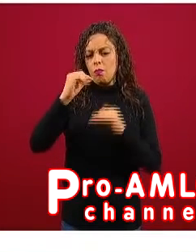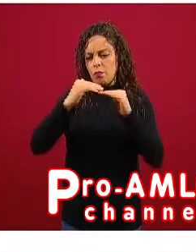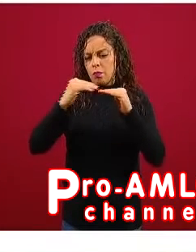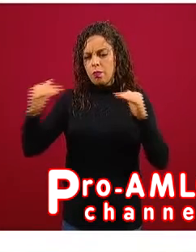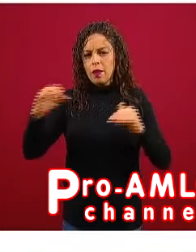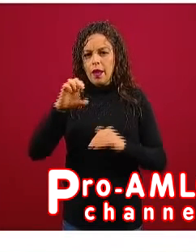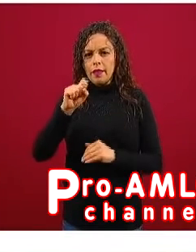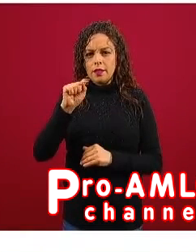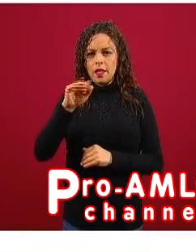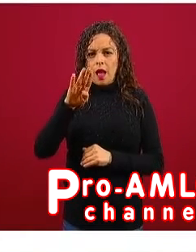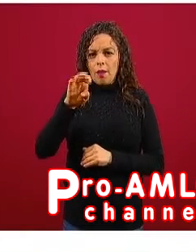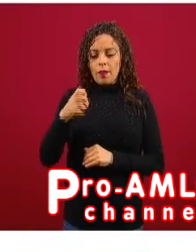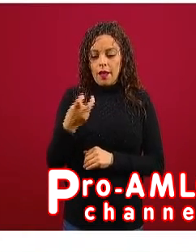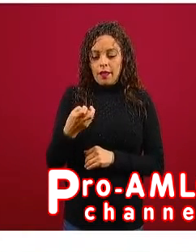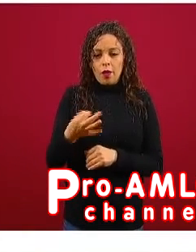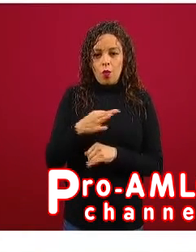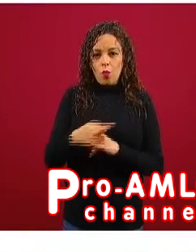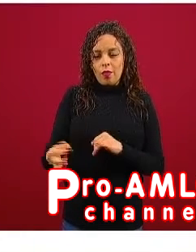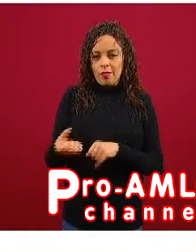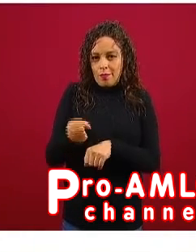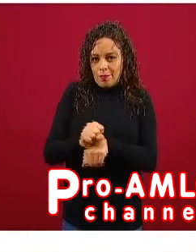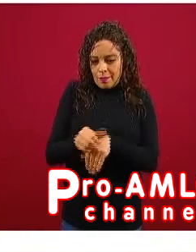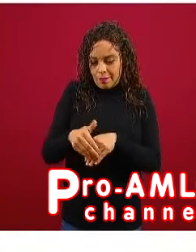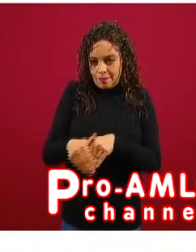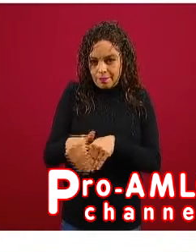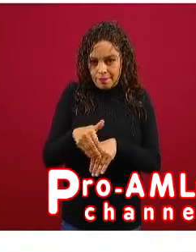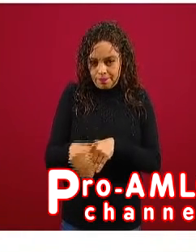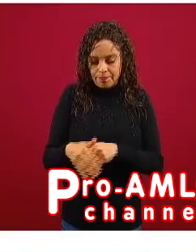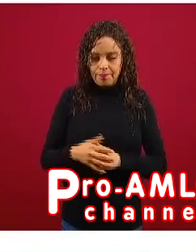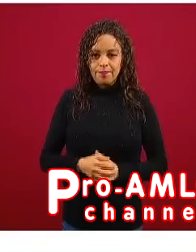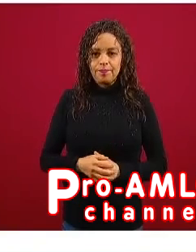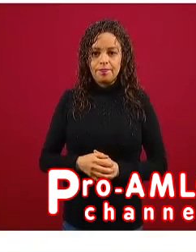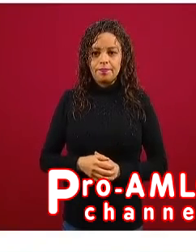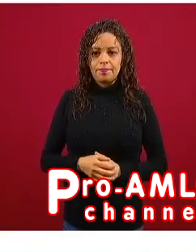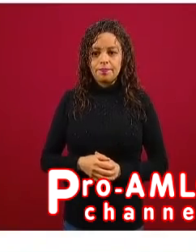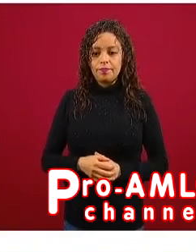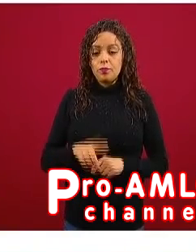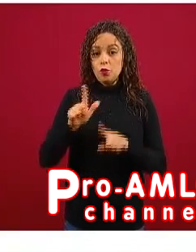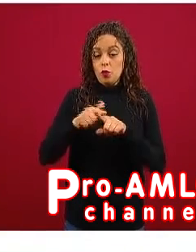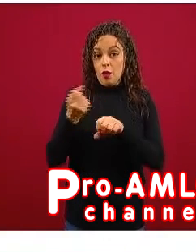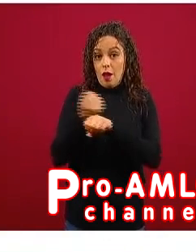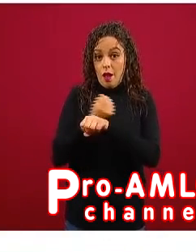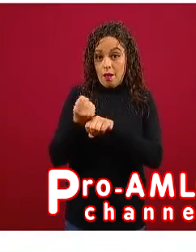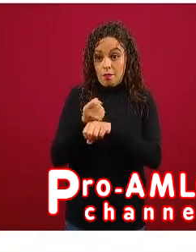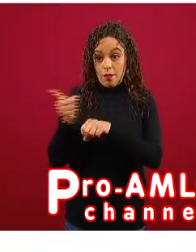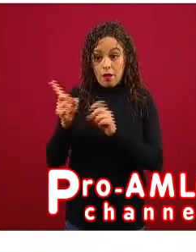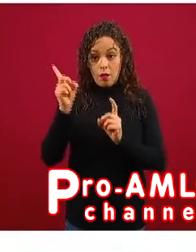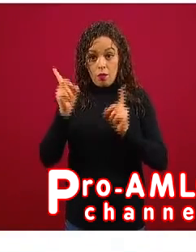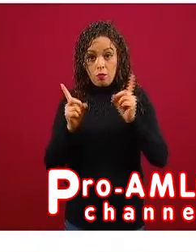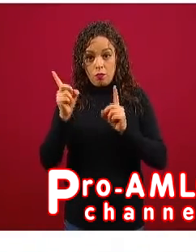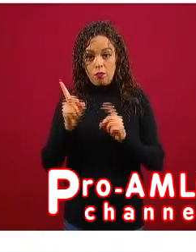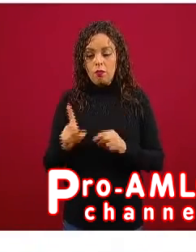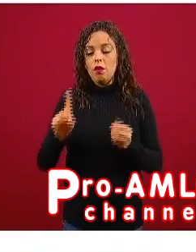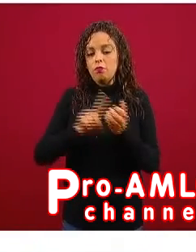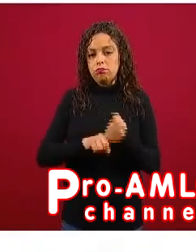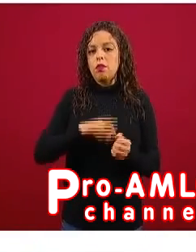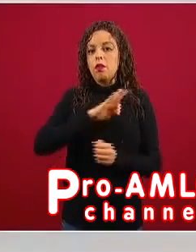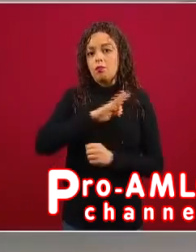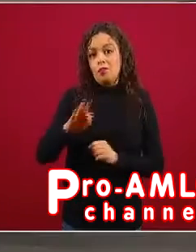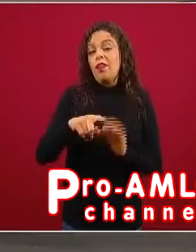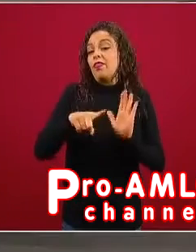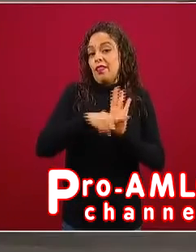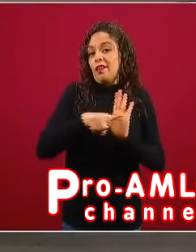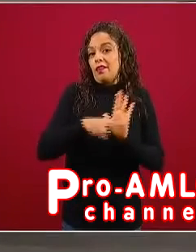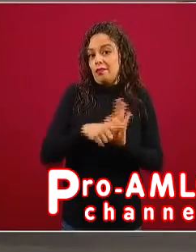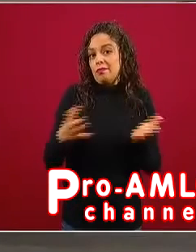recordando que algunas de estas 72 defunciones sospechosas que están en amarillo también podrán salir negativas. En la